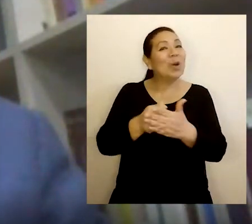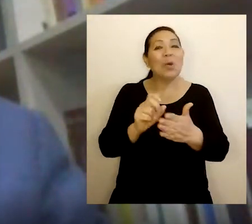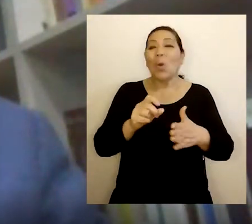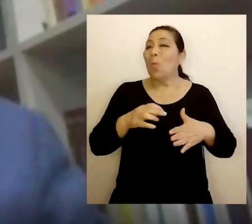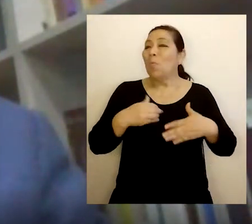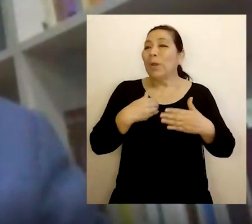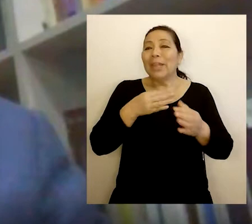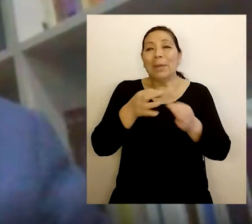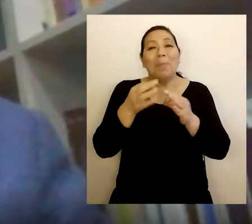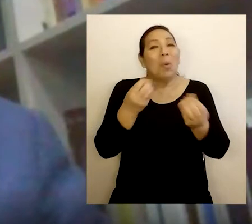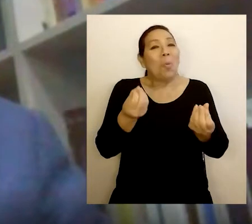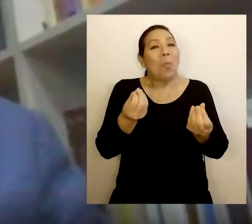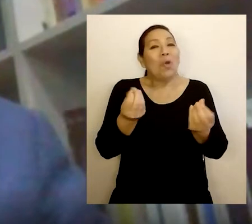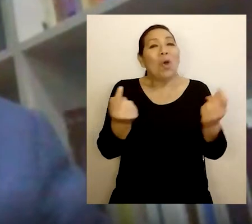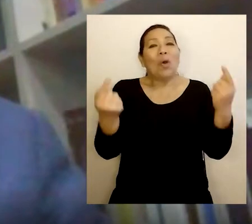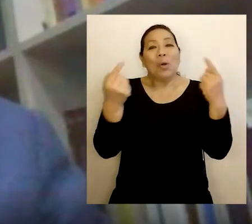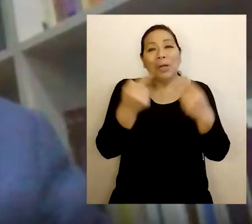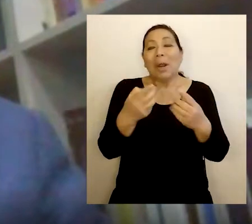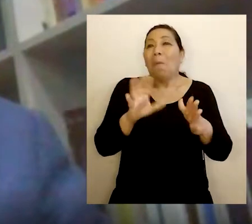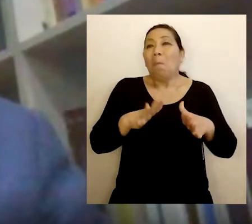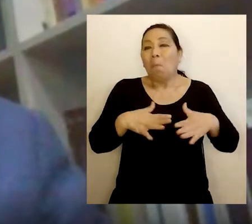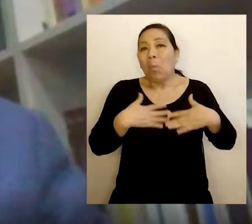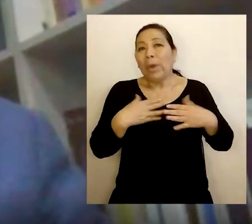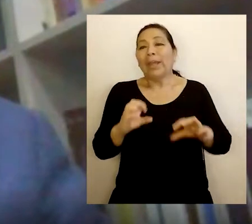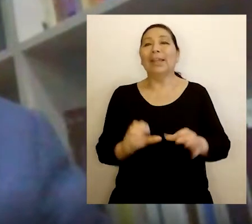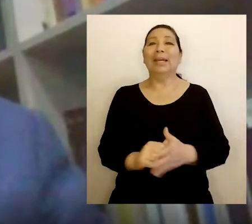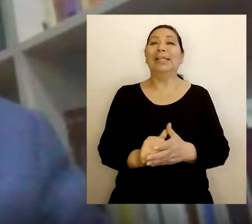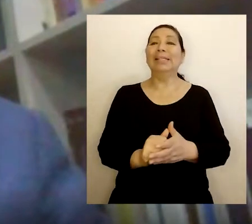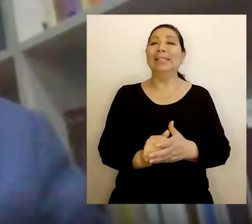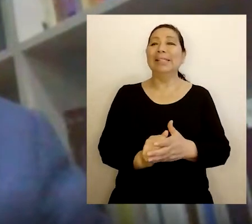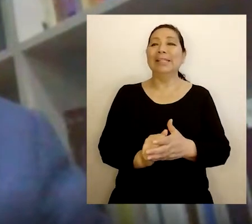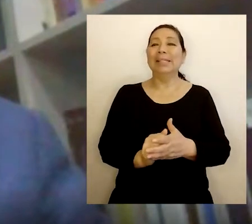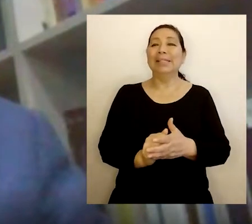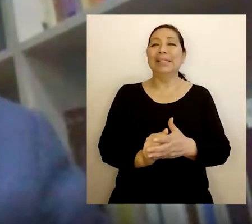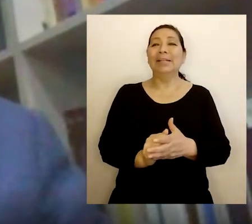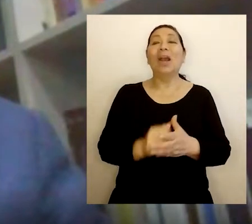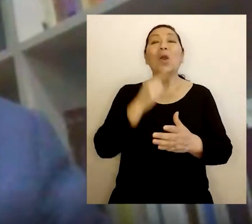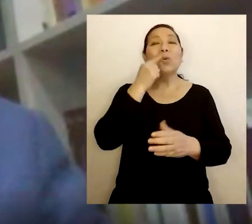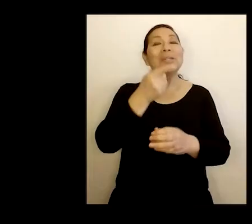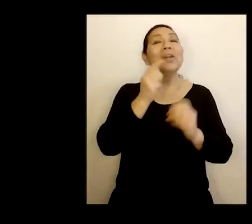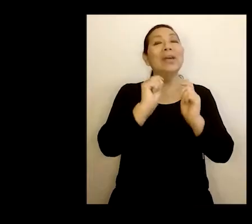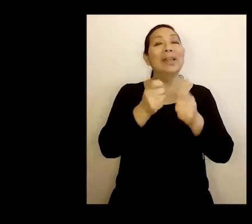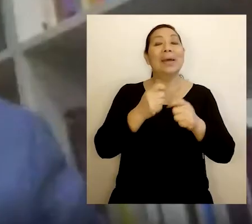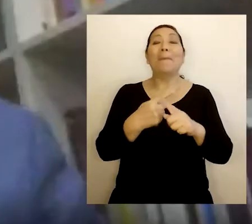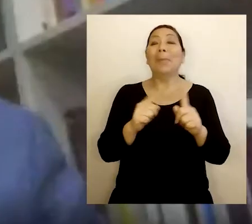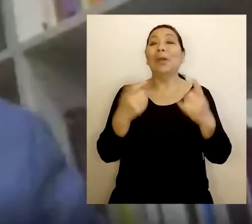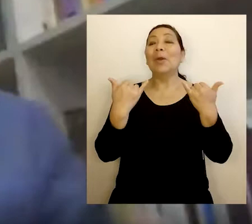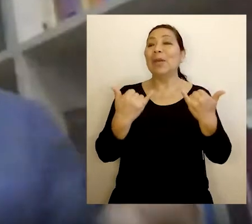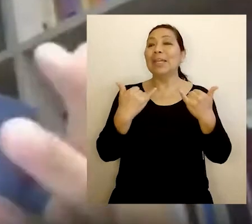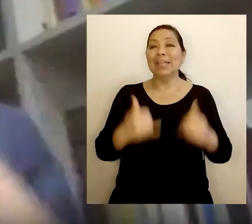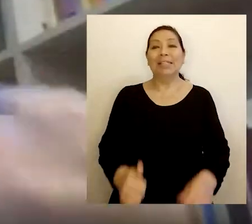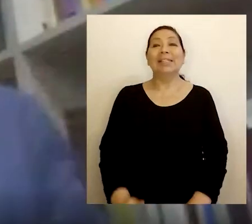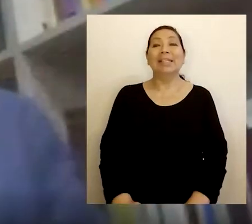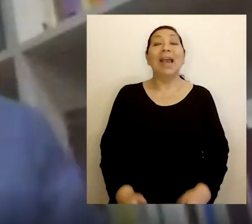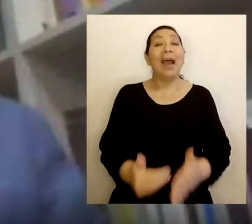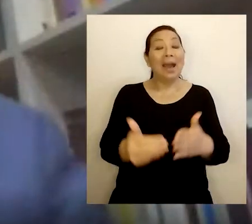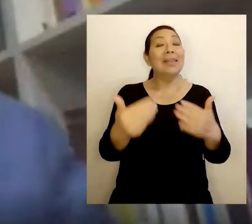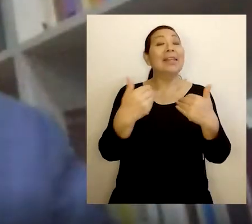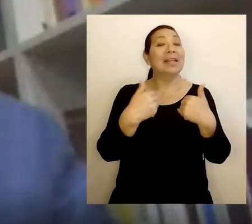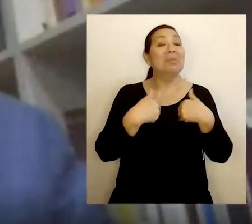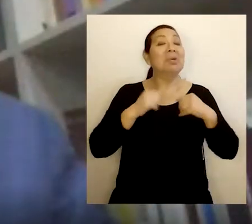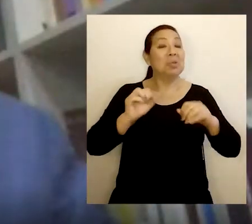pueda argumentar o pueda contraargumentar o que pueda ejercer acusaciones dadas. En este caso, ha tenido